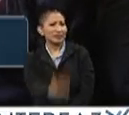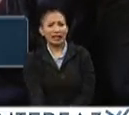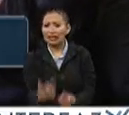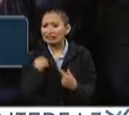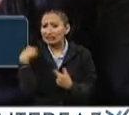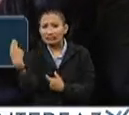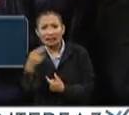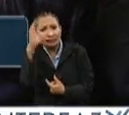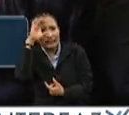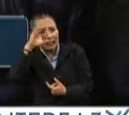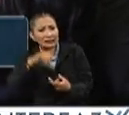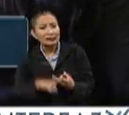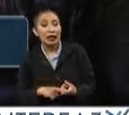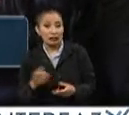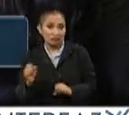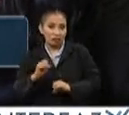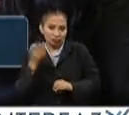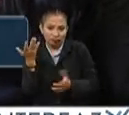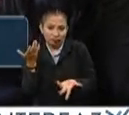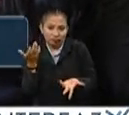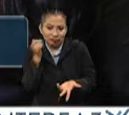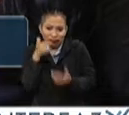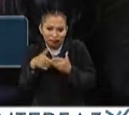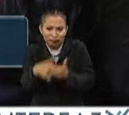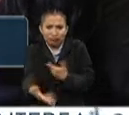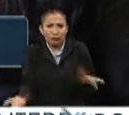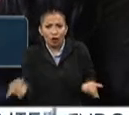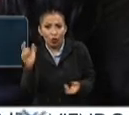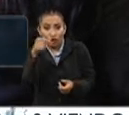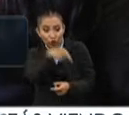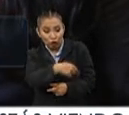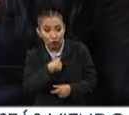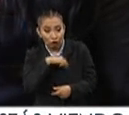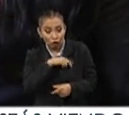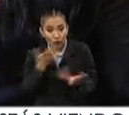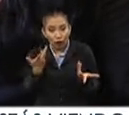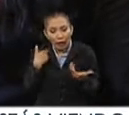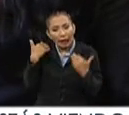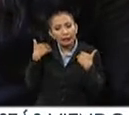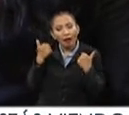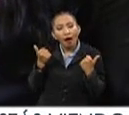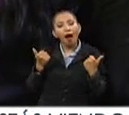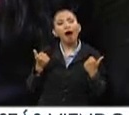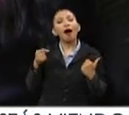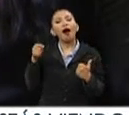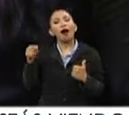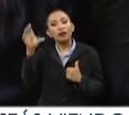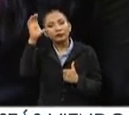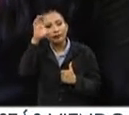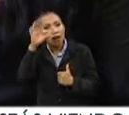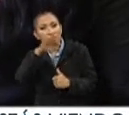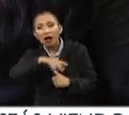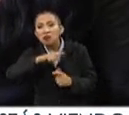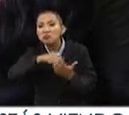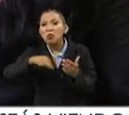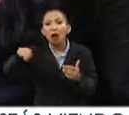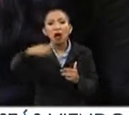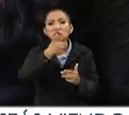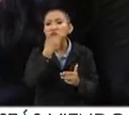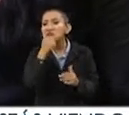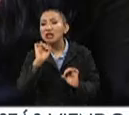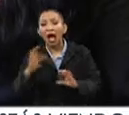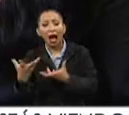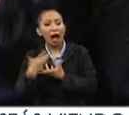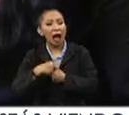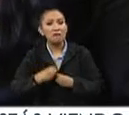la ciencia es necesaria y que finalmente en el momento en el que nosotros logramos entender, ¿no?, que la ciencia está en todos lados y que es